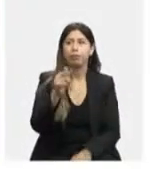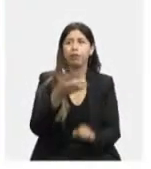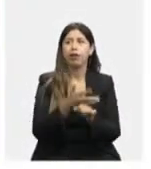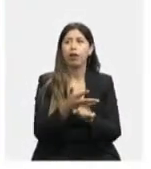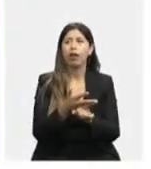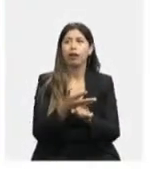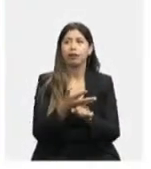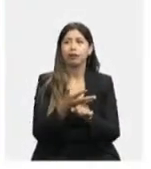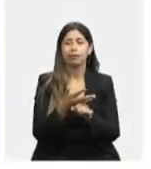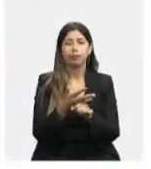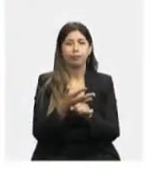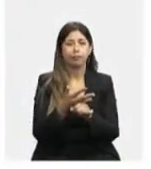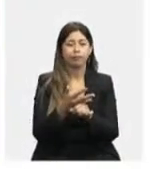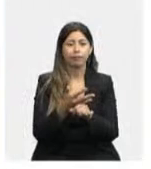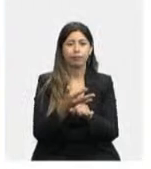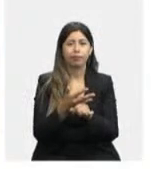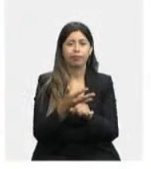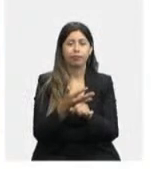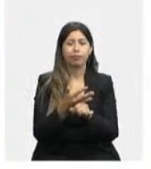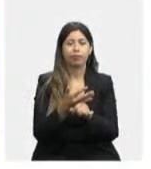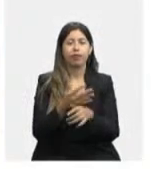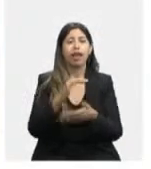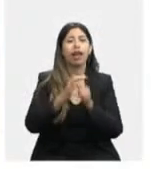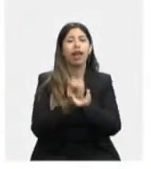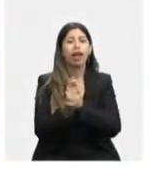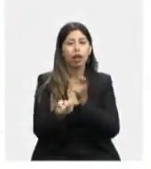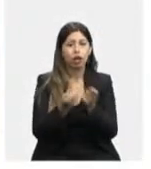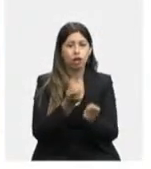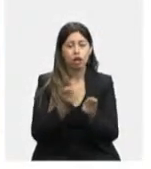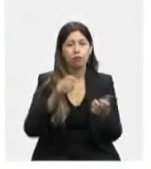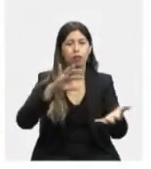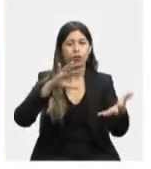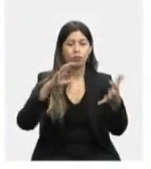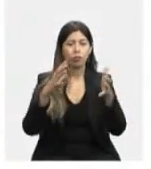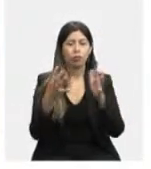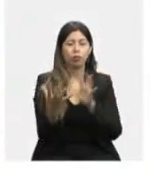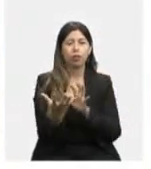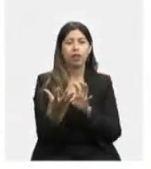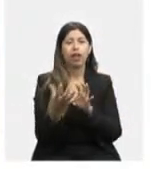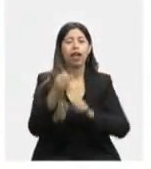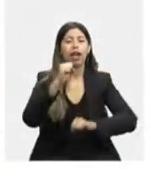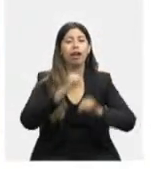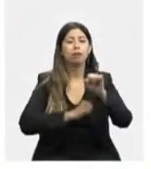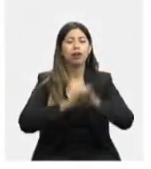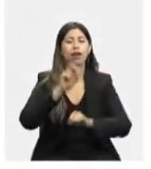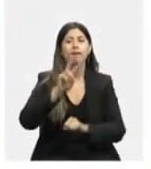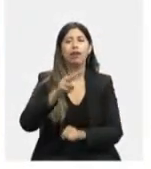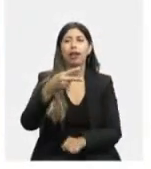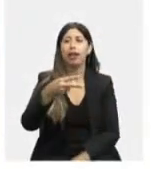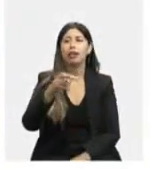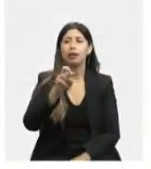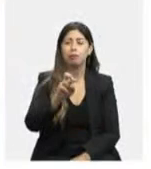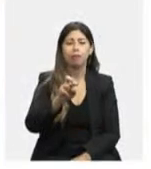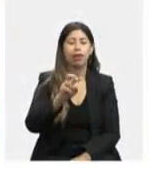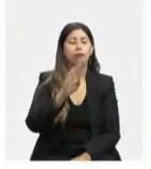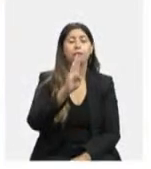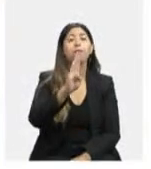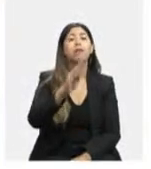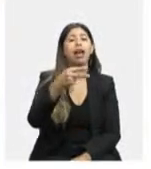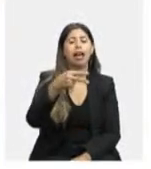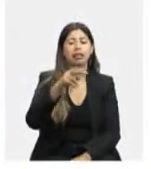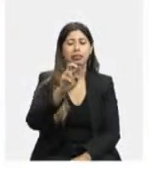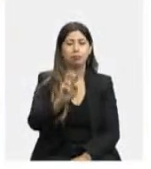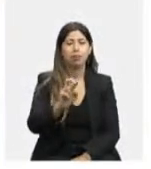escenarios del Fondo Económico Mundial y de la empresa BHP sobre 4 diferentes escenarios, siempre